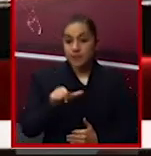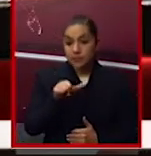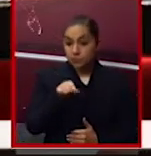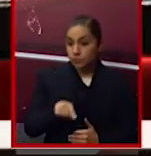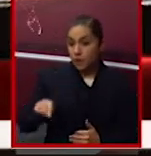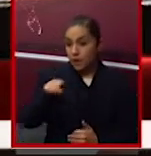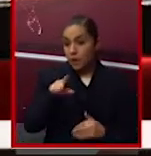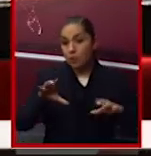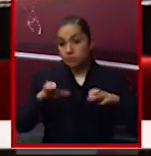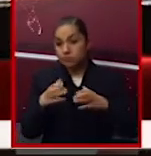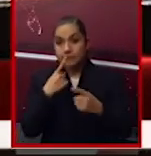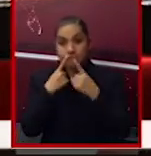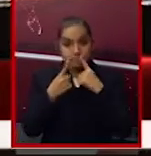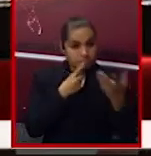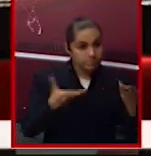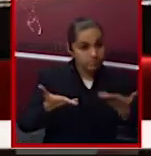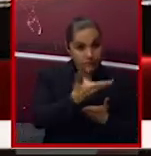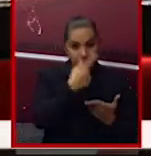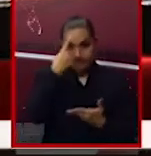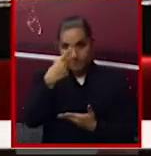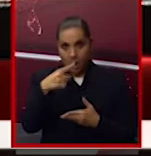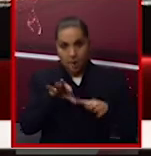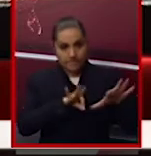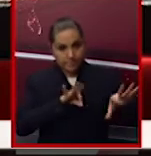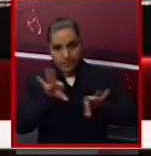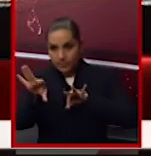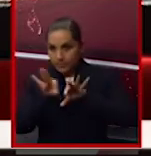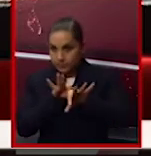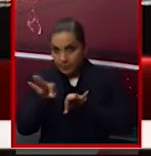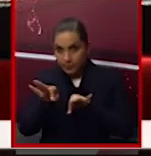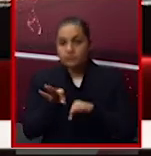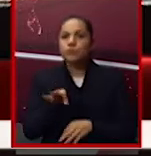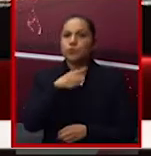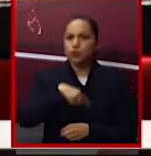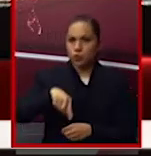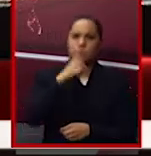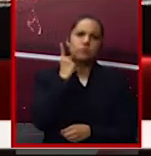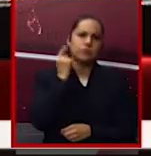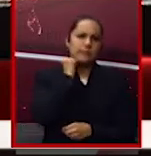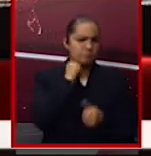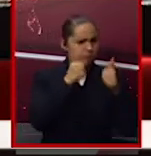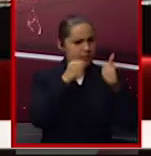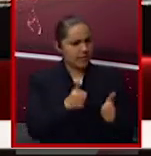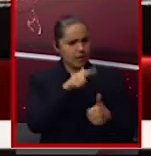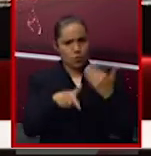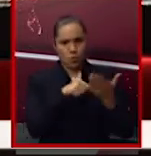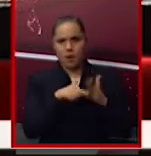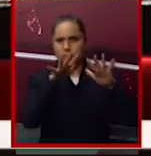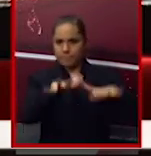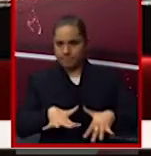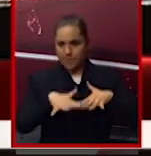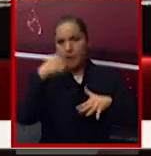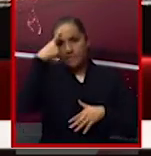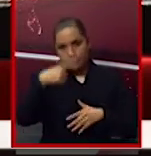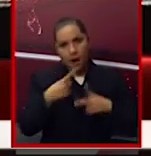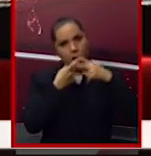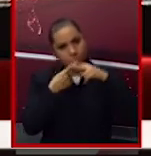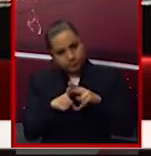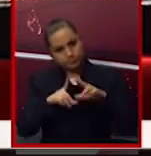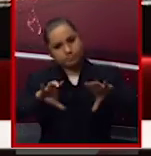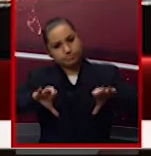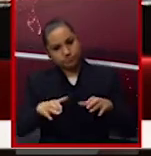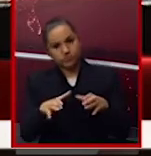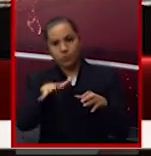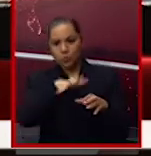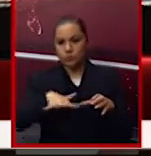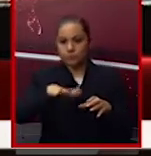la sesión preparatoria, los legisladores, las legisladoras se quedaron en el salón de sesiones para dar paso a la sesión de Congreso General.